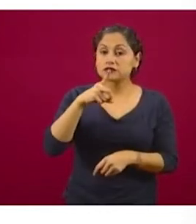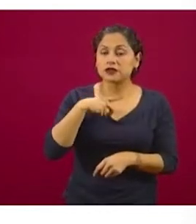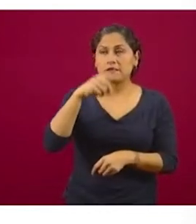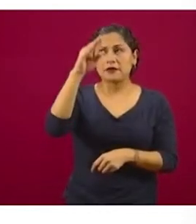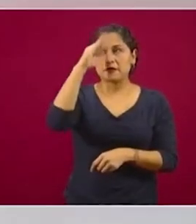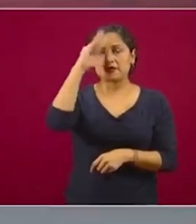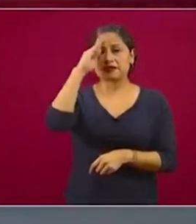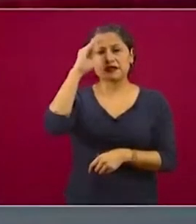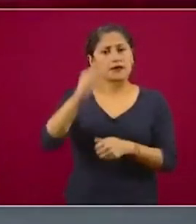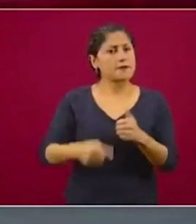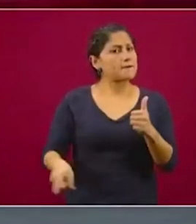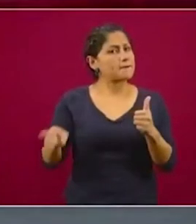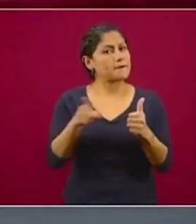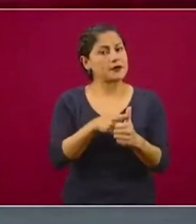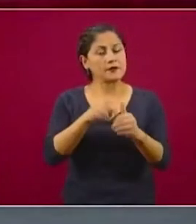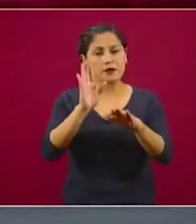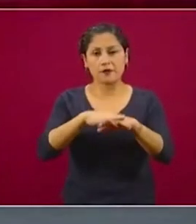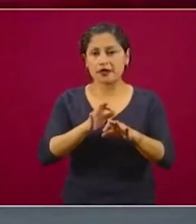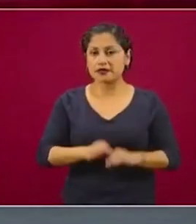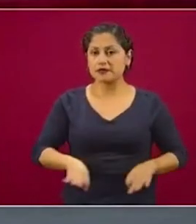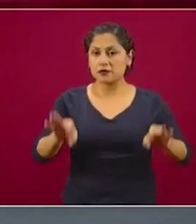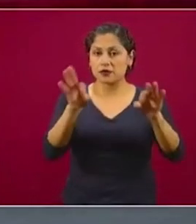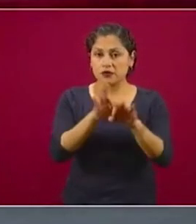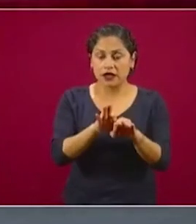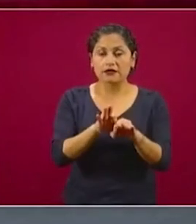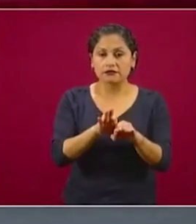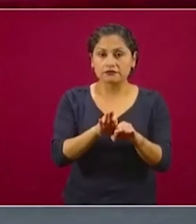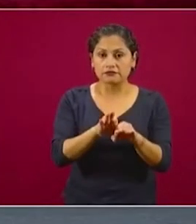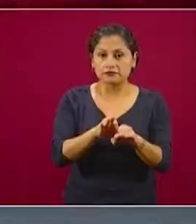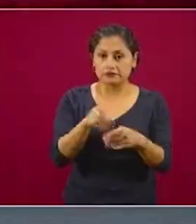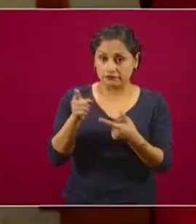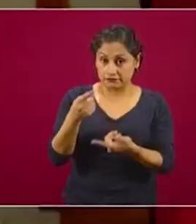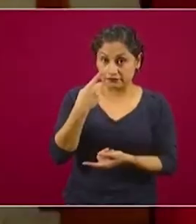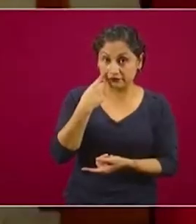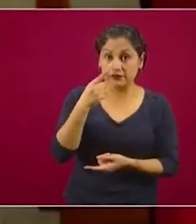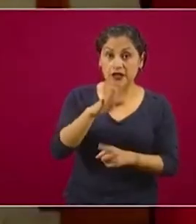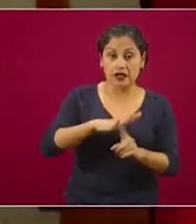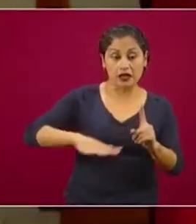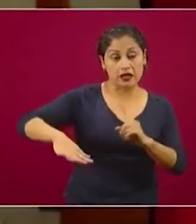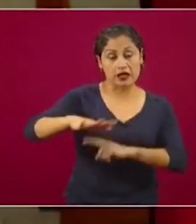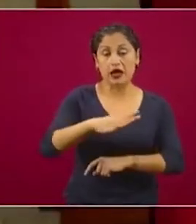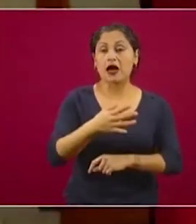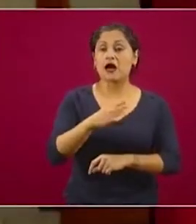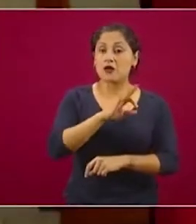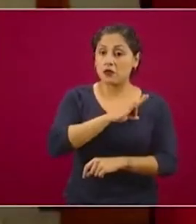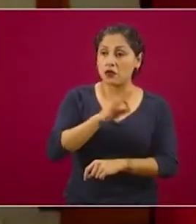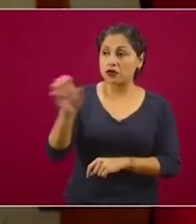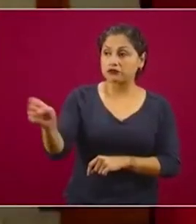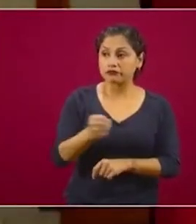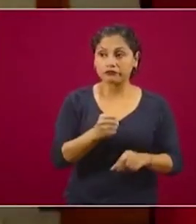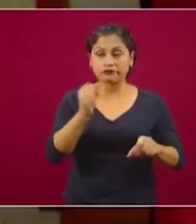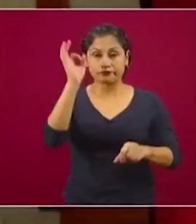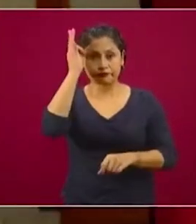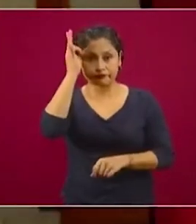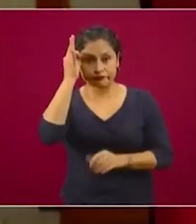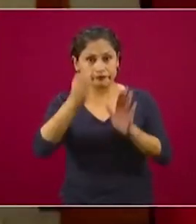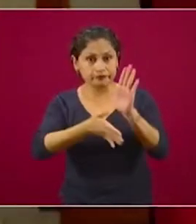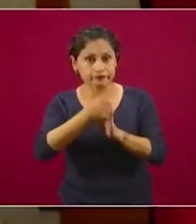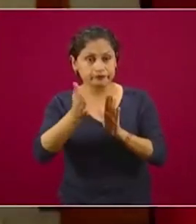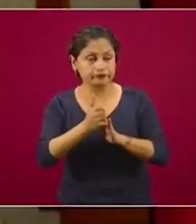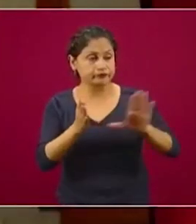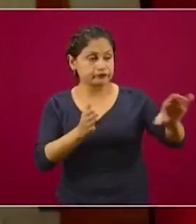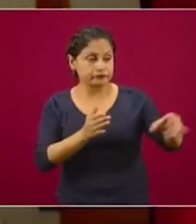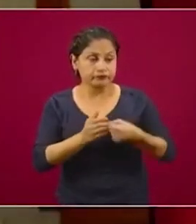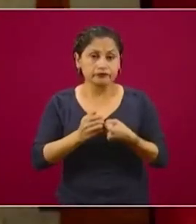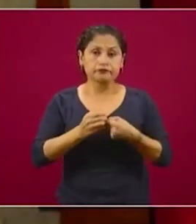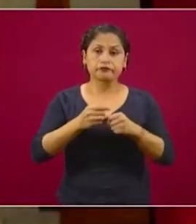obras que contratarán como ya lo vieron en el vídeo albañiles carpinteros mano de obra local de la propia